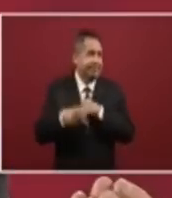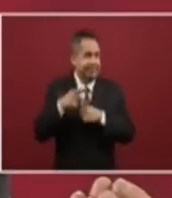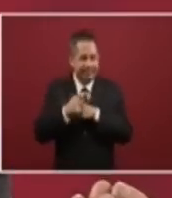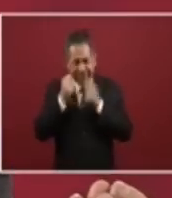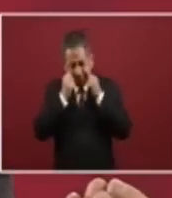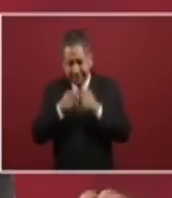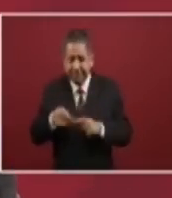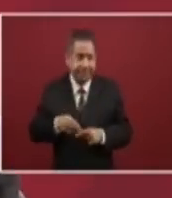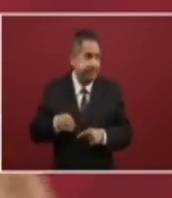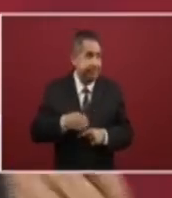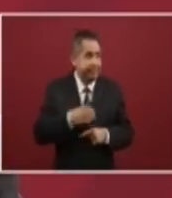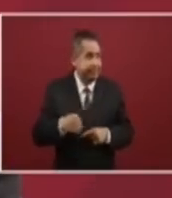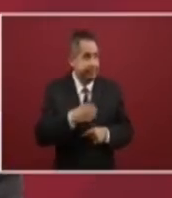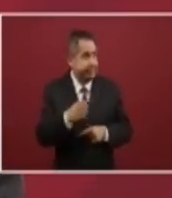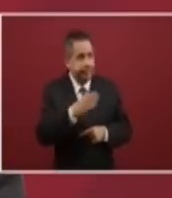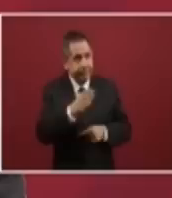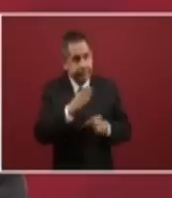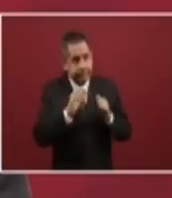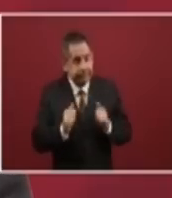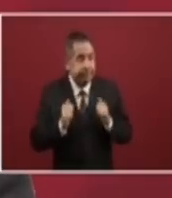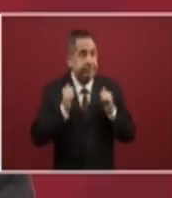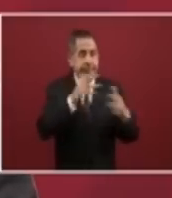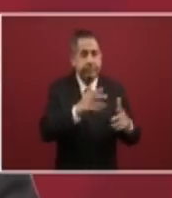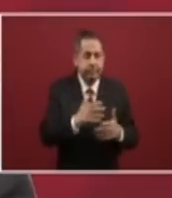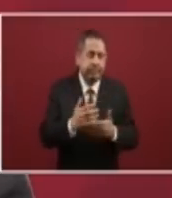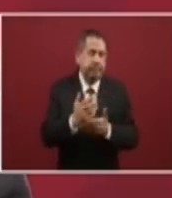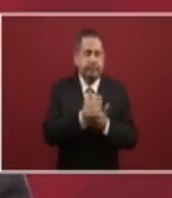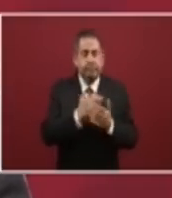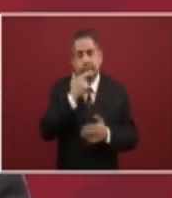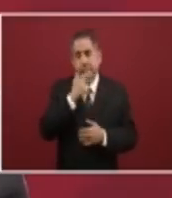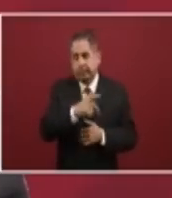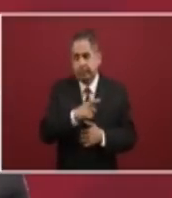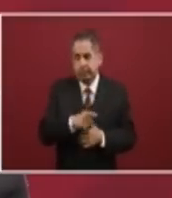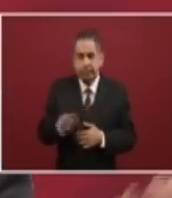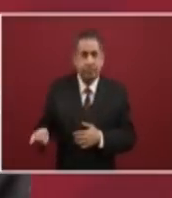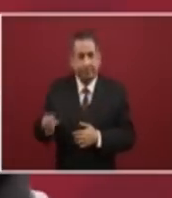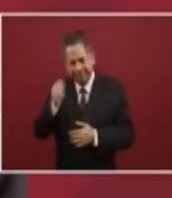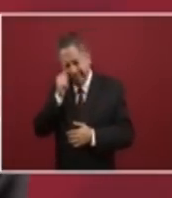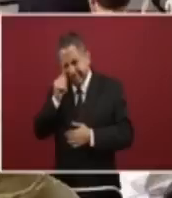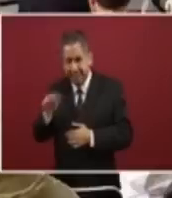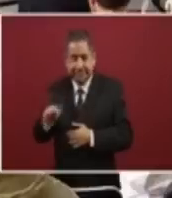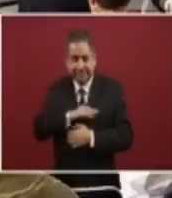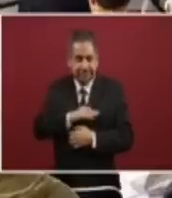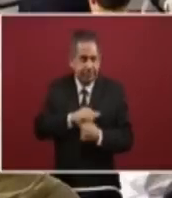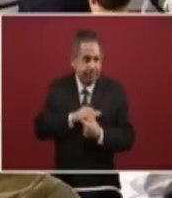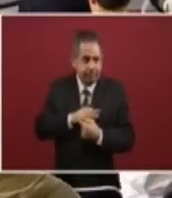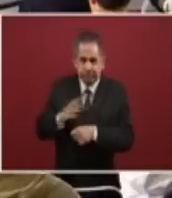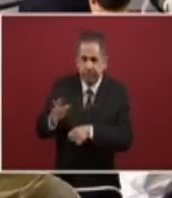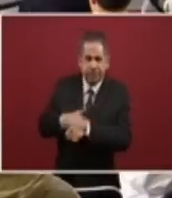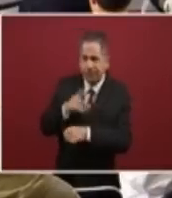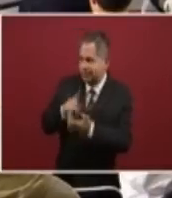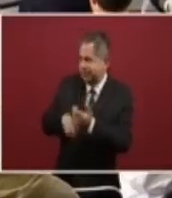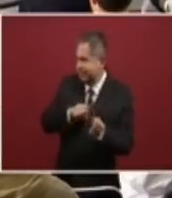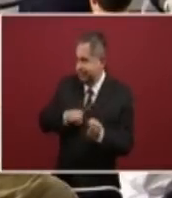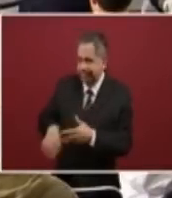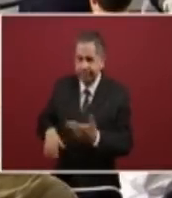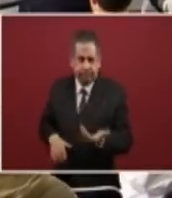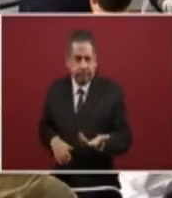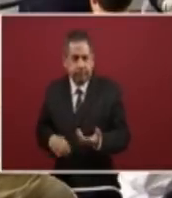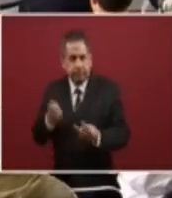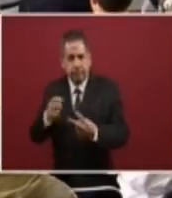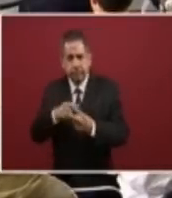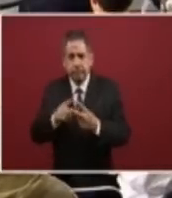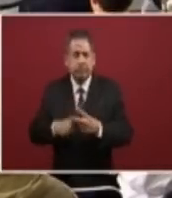de los tres países centroamericanos, hoy 12 de junio de 2019. El canciller mexicano